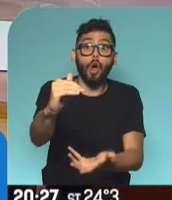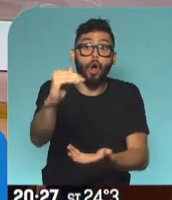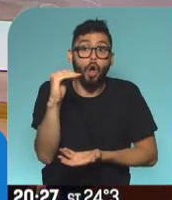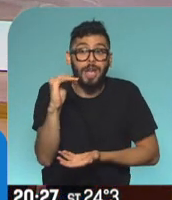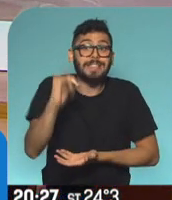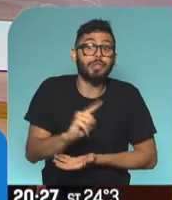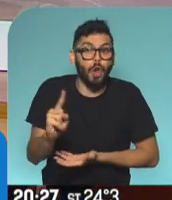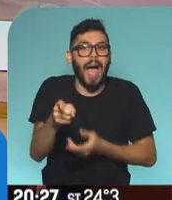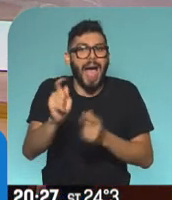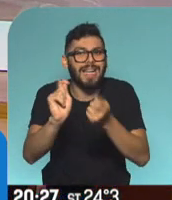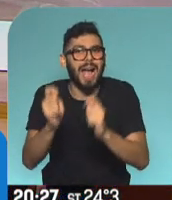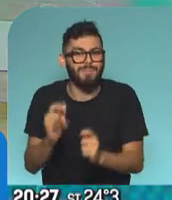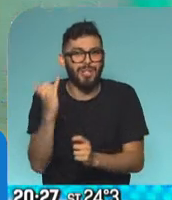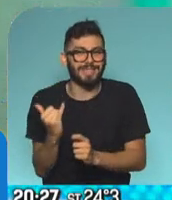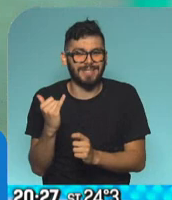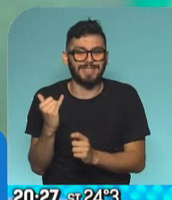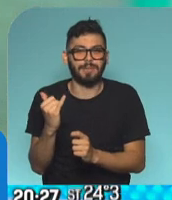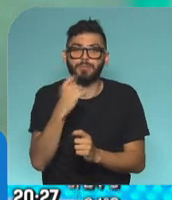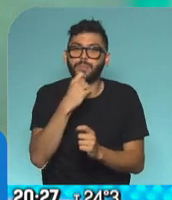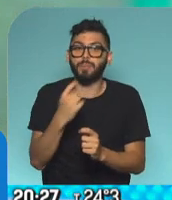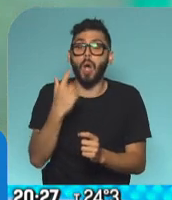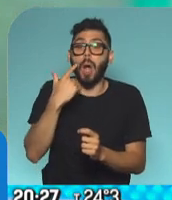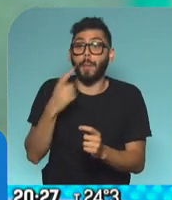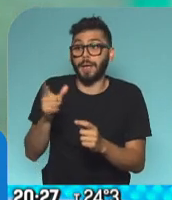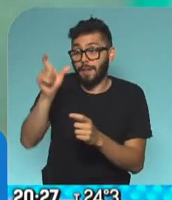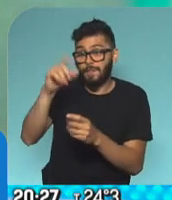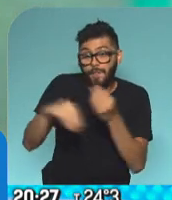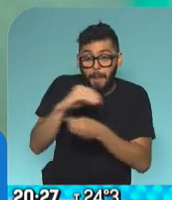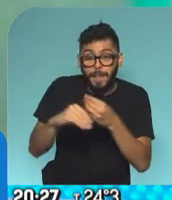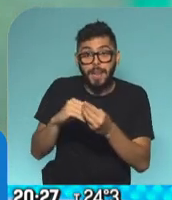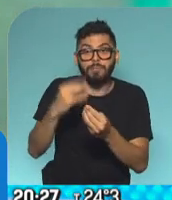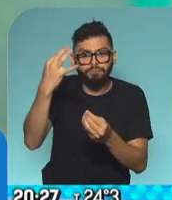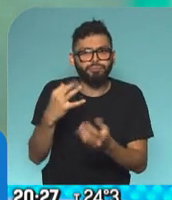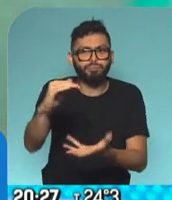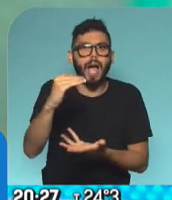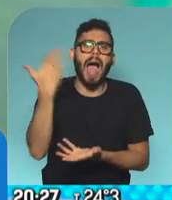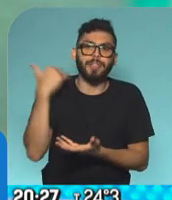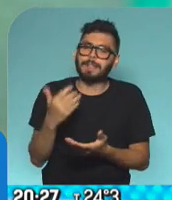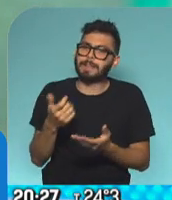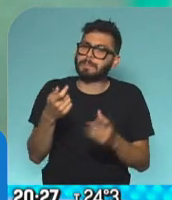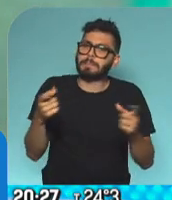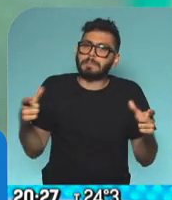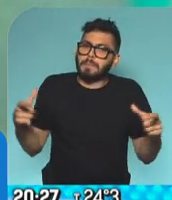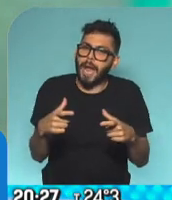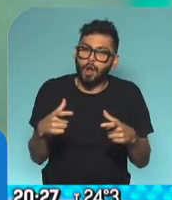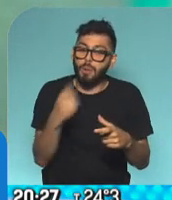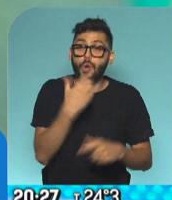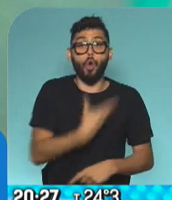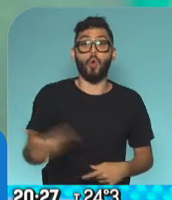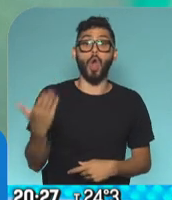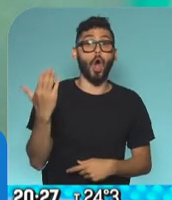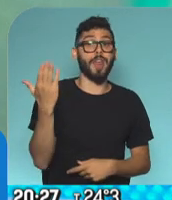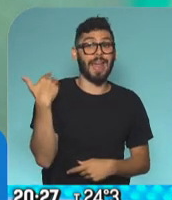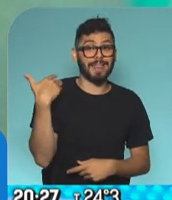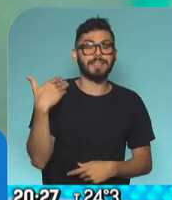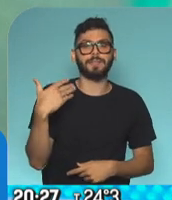hay indicadores distintos para evaluar en el perfil socioeconómico de esta familia antes eran más restrictivos digamos el gobierno anterior hizo